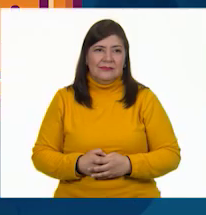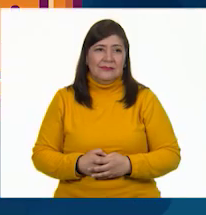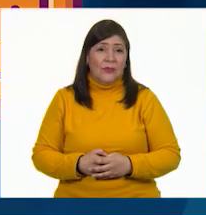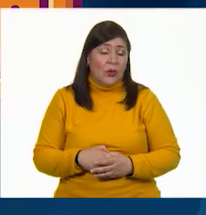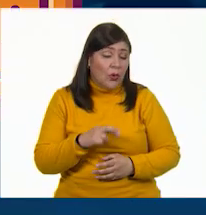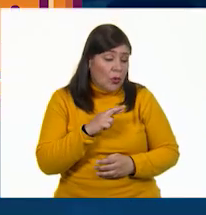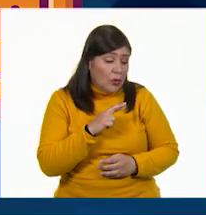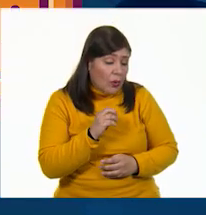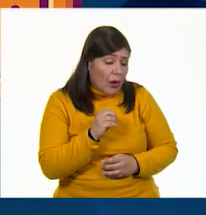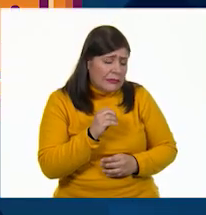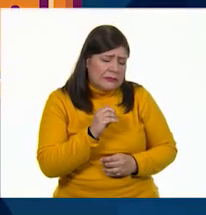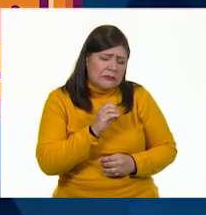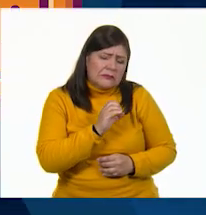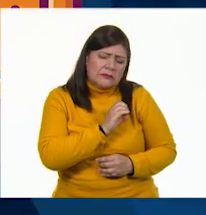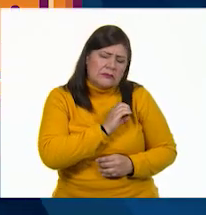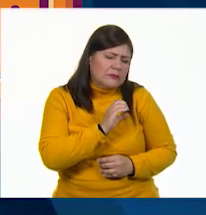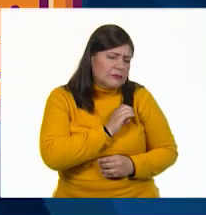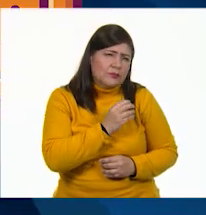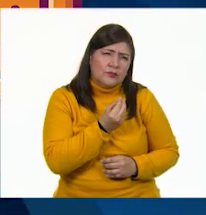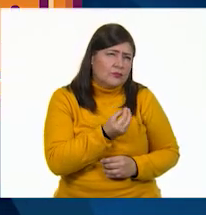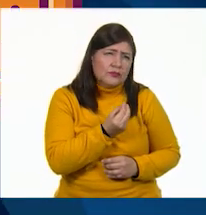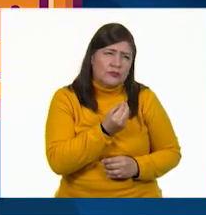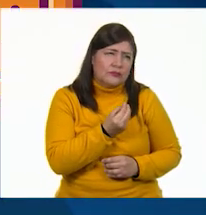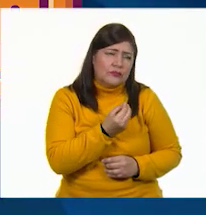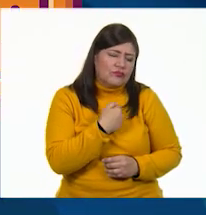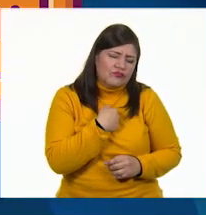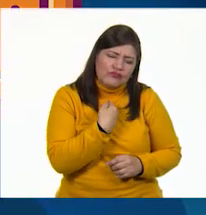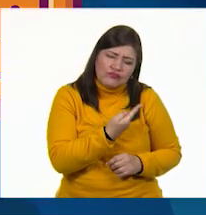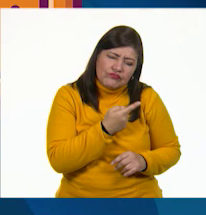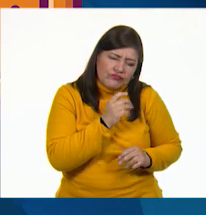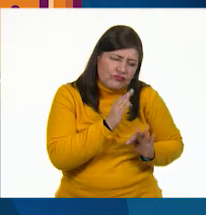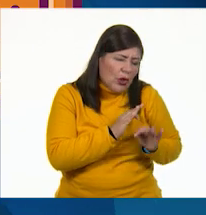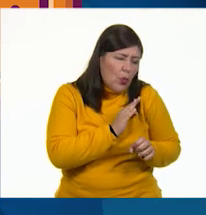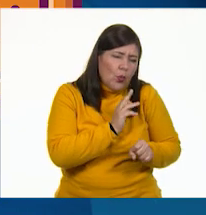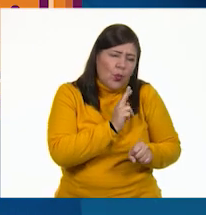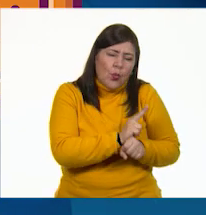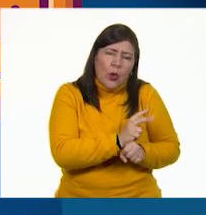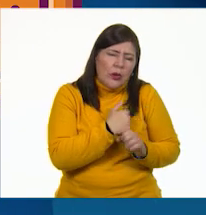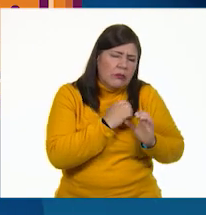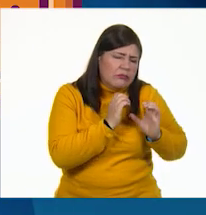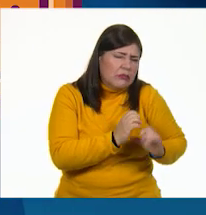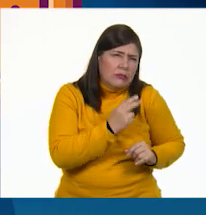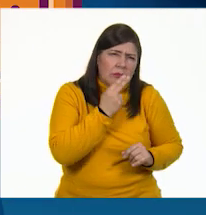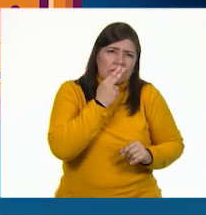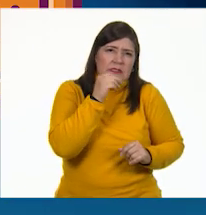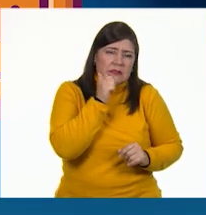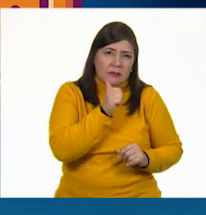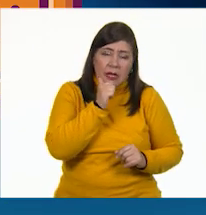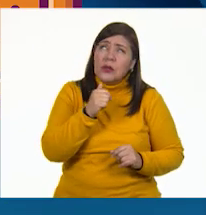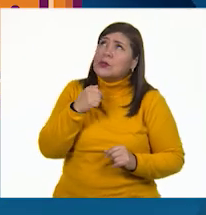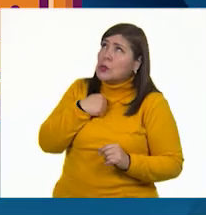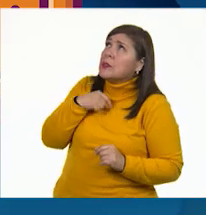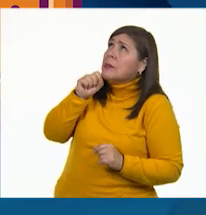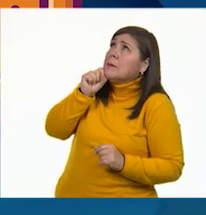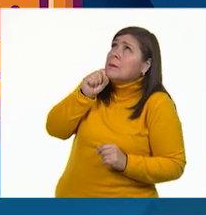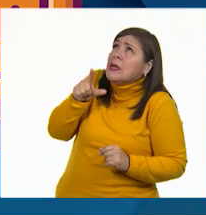Ro, te quiero mucho. Te voy a cuidar siempre. Yo también,